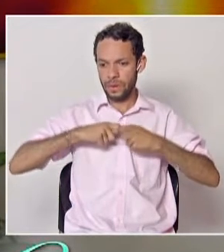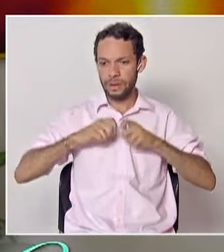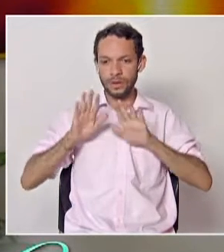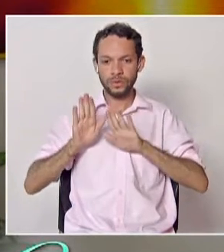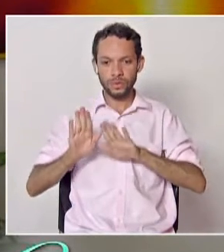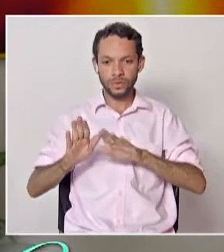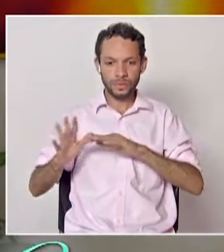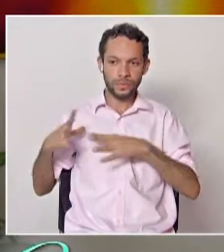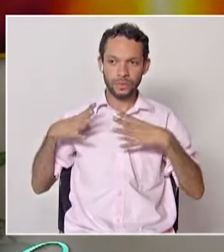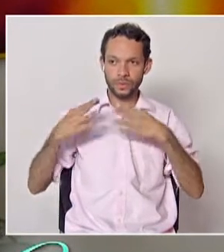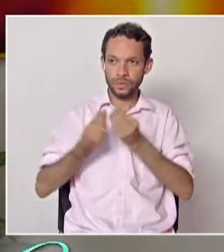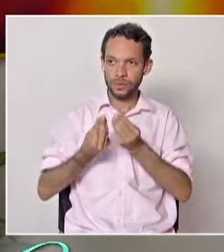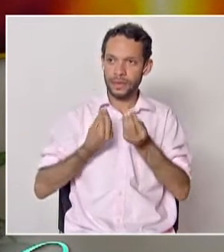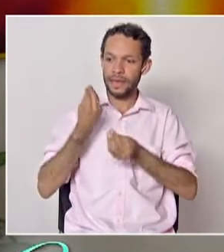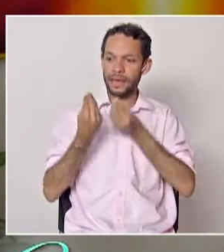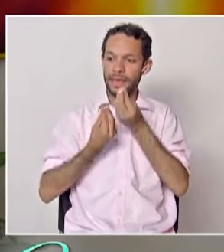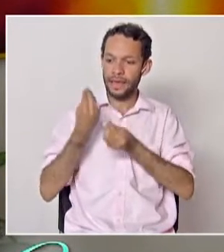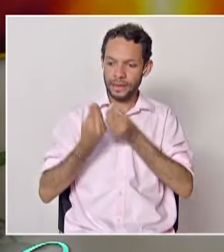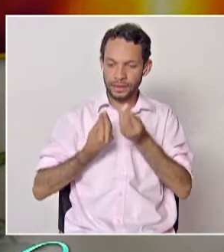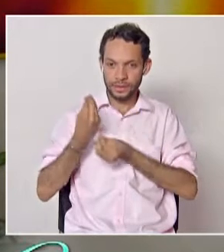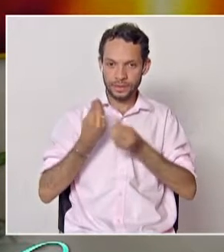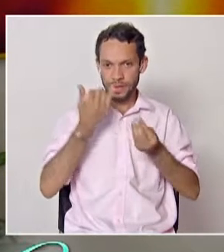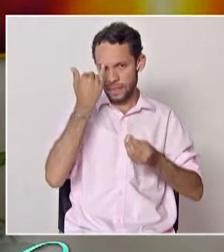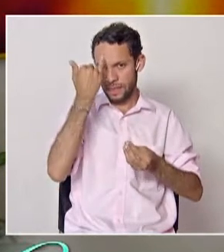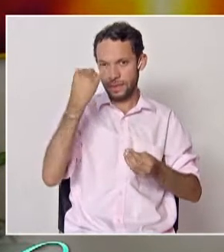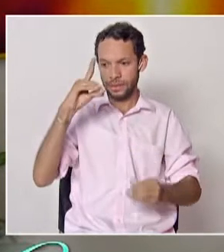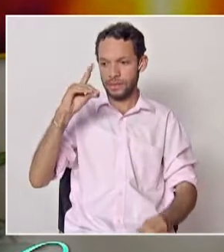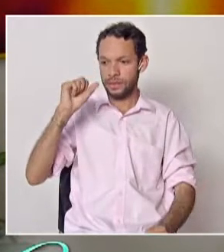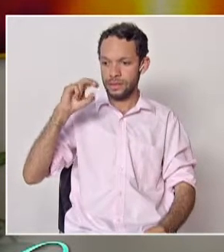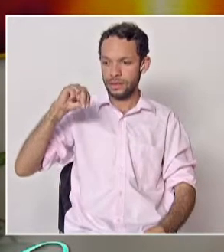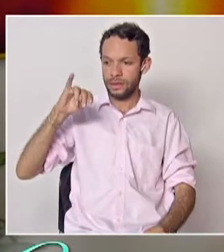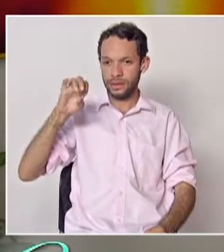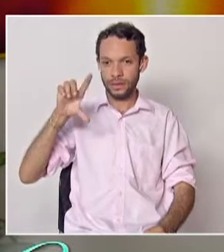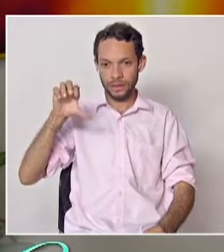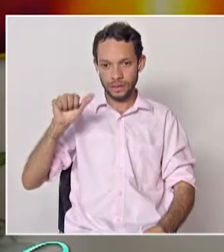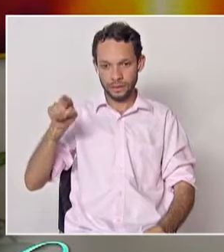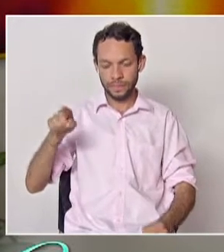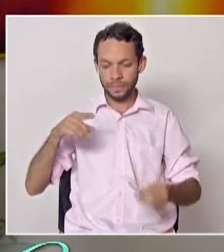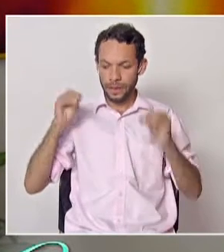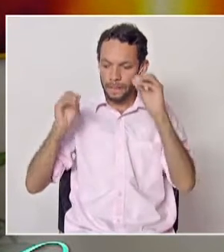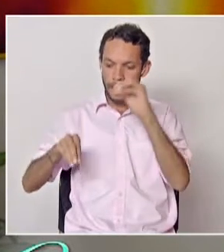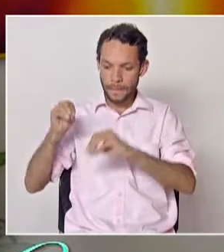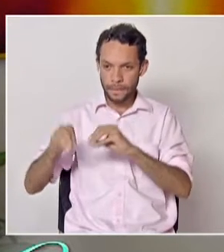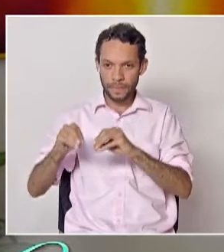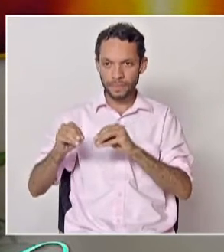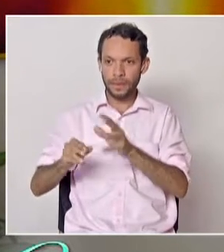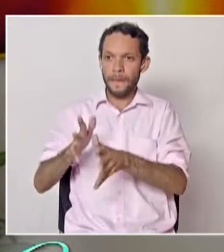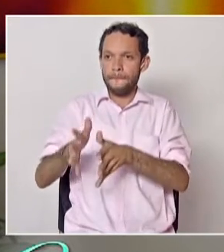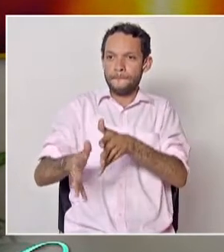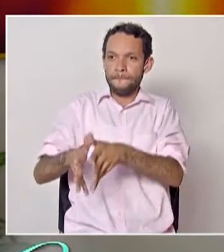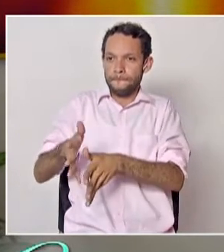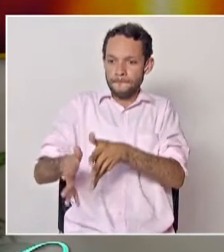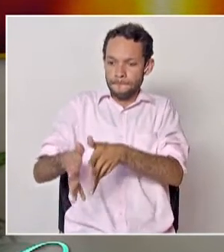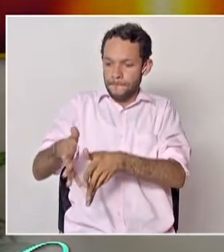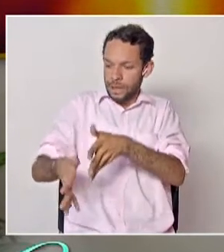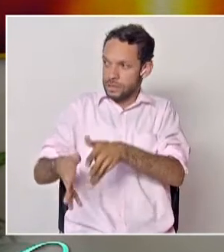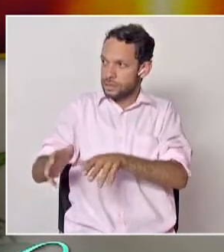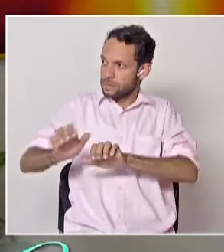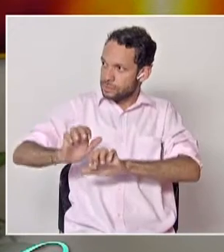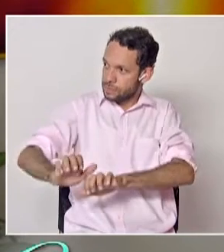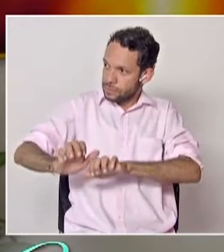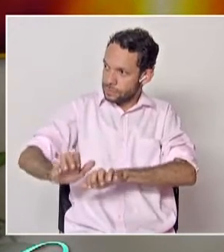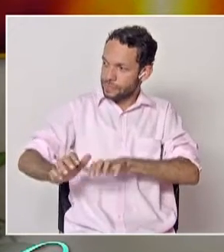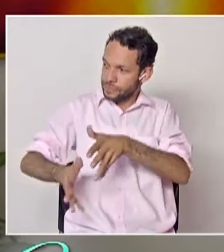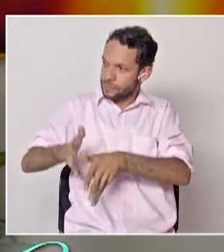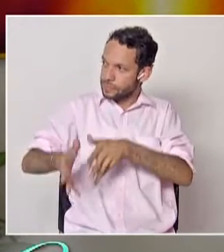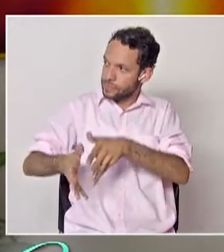¿Sí? Entonces, ¿qué vamos a hacer en este momento con Dani, que nos está ayudando hoy? Vamos a liberar primero columna, vamos a ayudar un poquito y vamos a hacer como un manejo